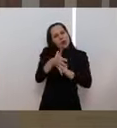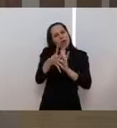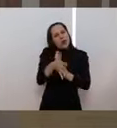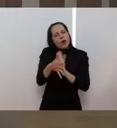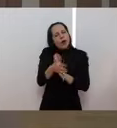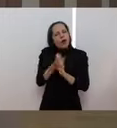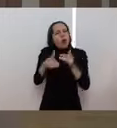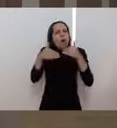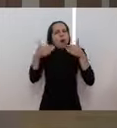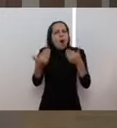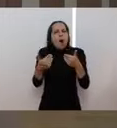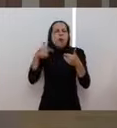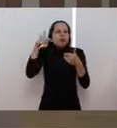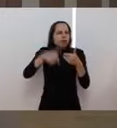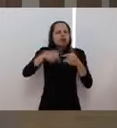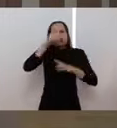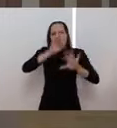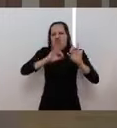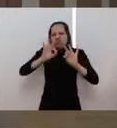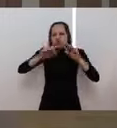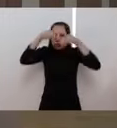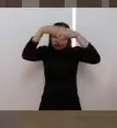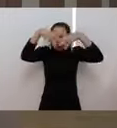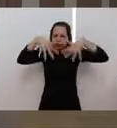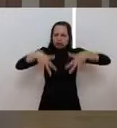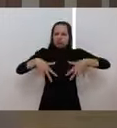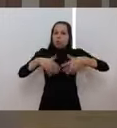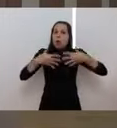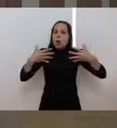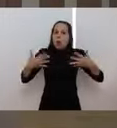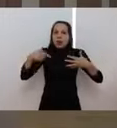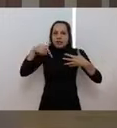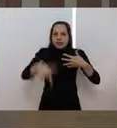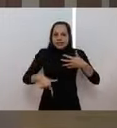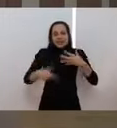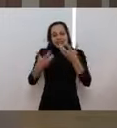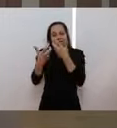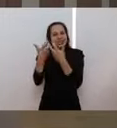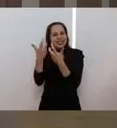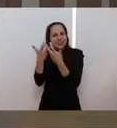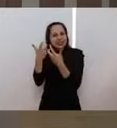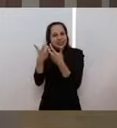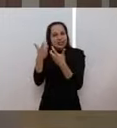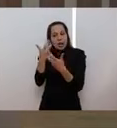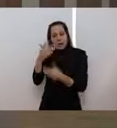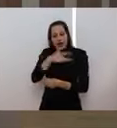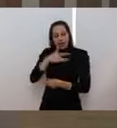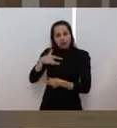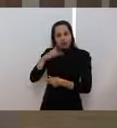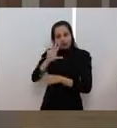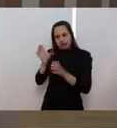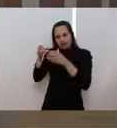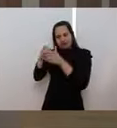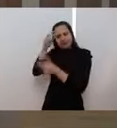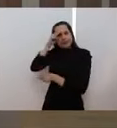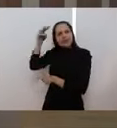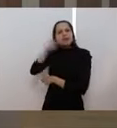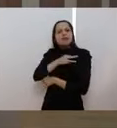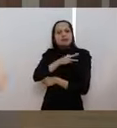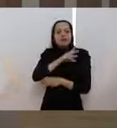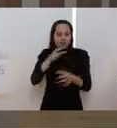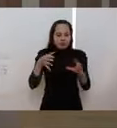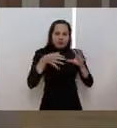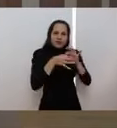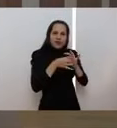es la organización del hospital militar y como el hospital militar siendo el subsistema de salud de las fuerzas militares hace parte del ministerio de